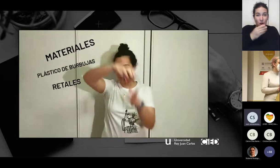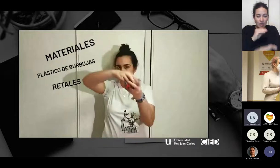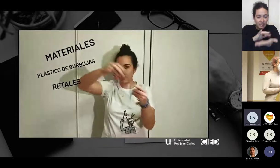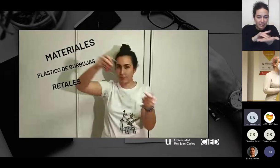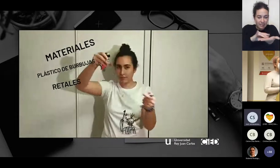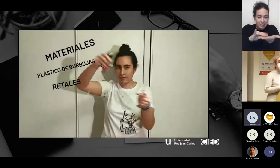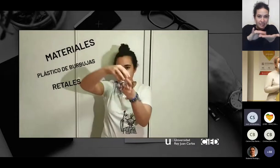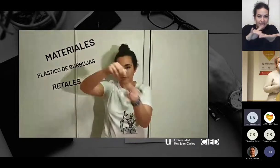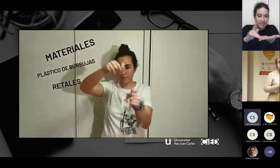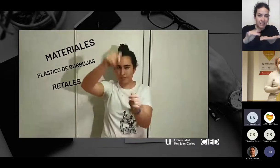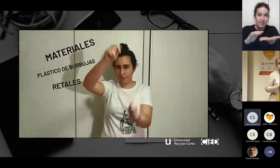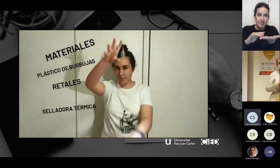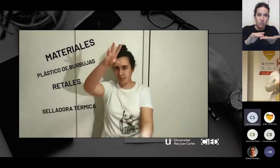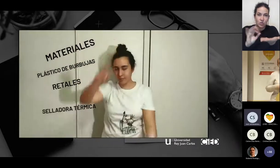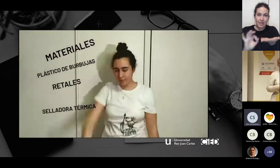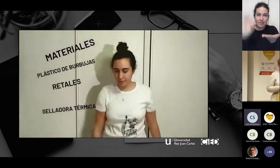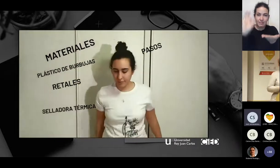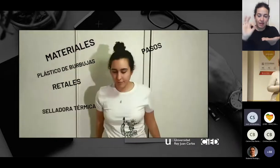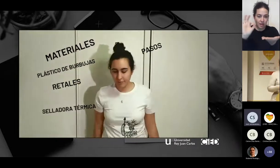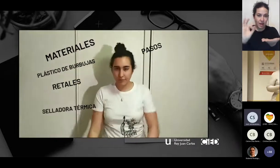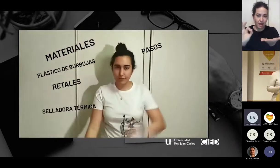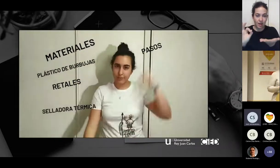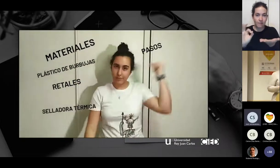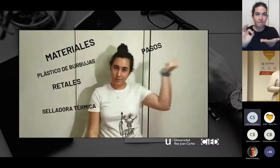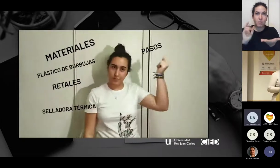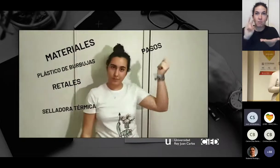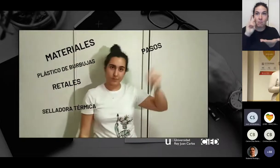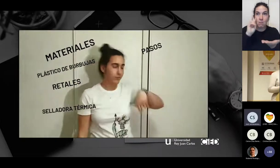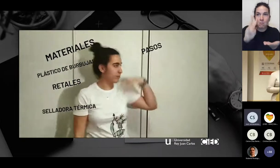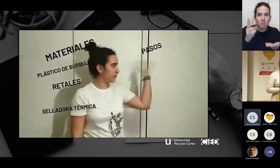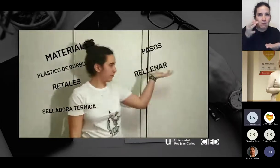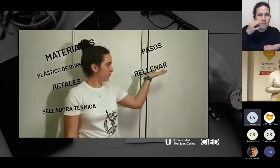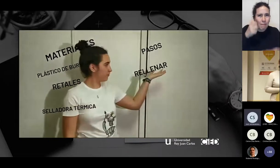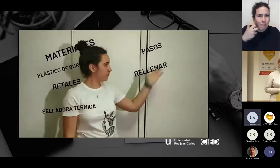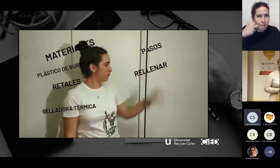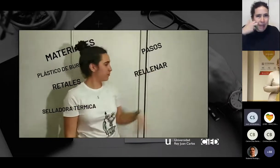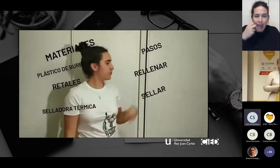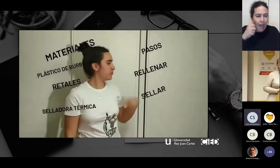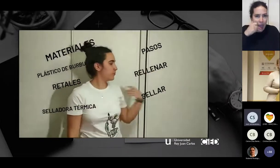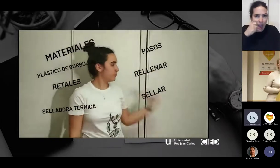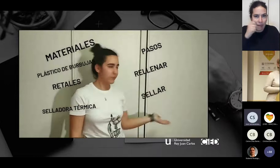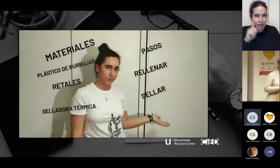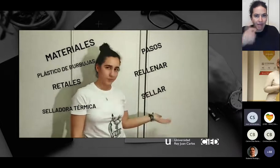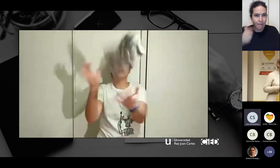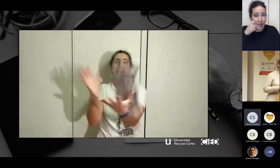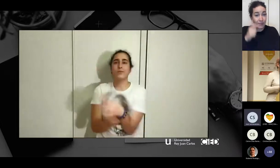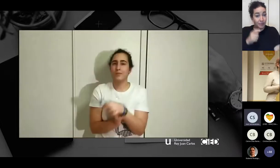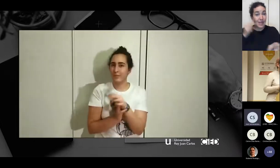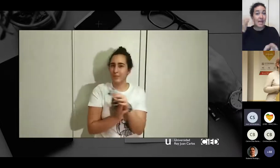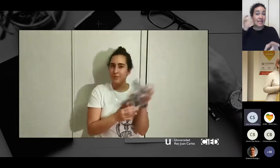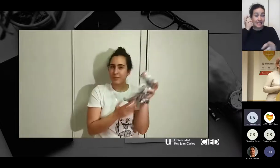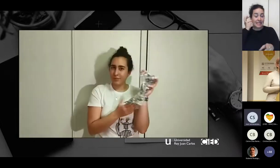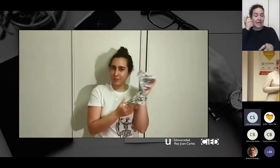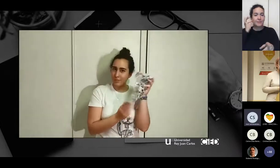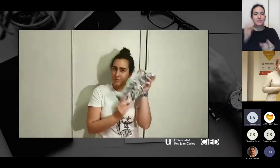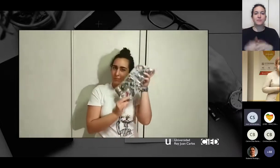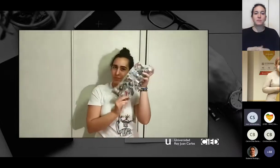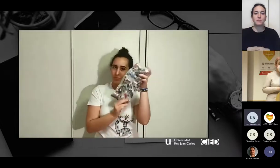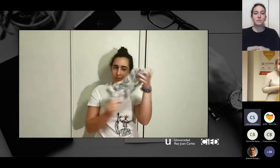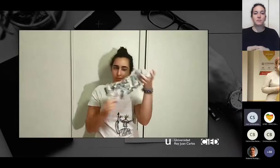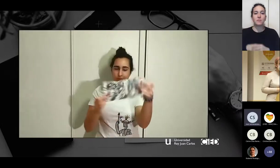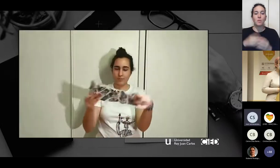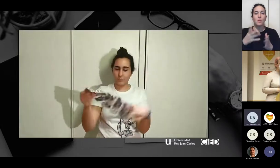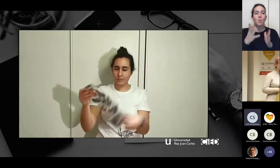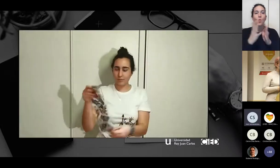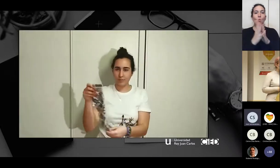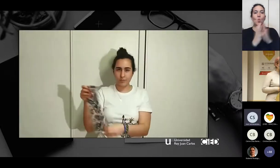la superficie y tenía un aspecto completamente de piel. Esta chica, por ejemplo, utilizó una envasadora de vacío